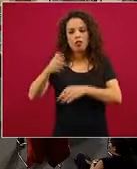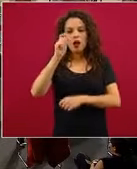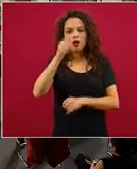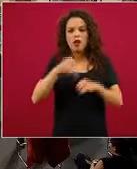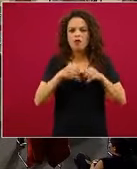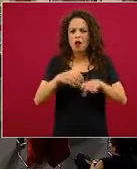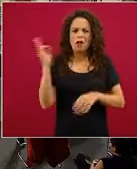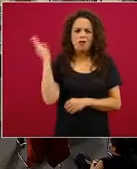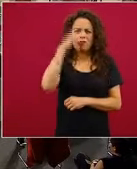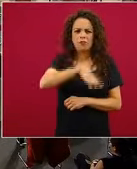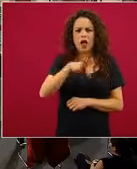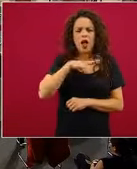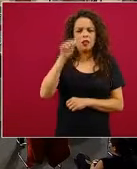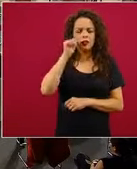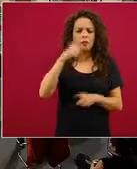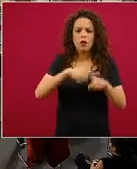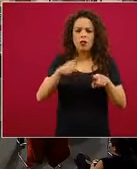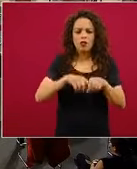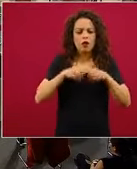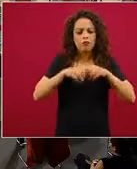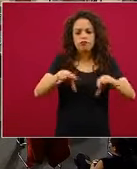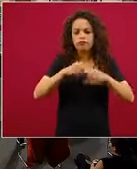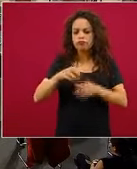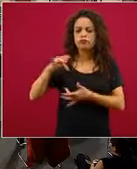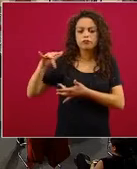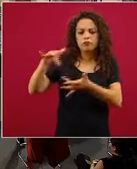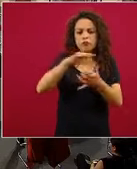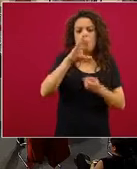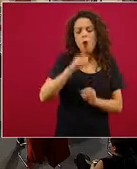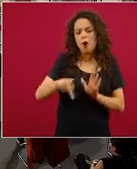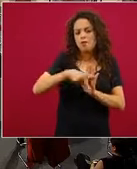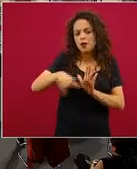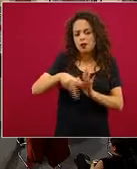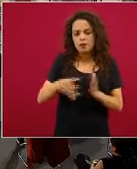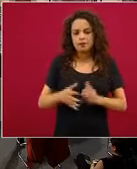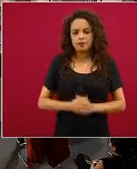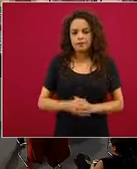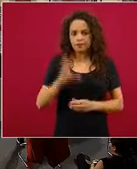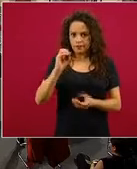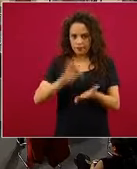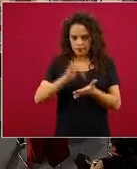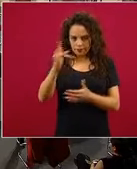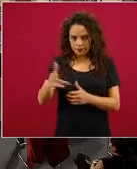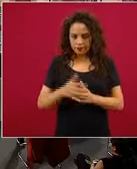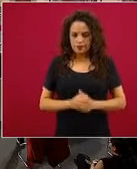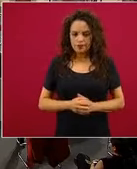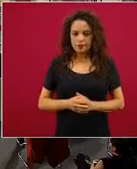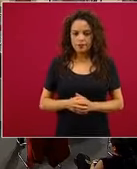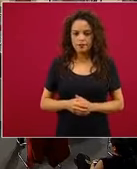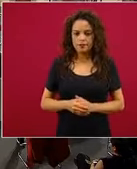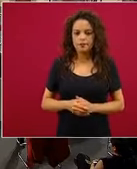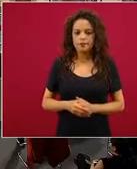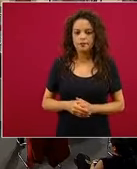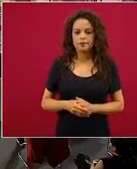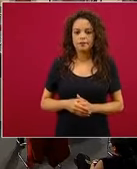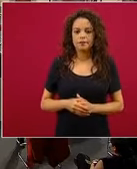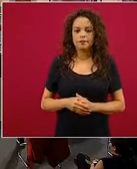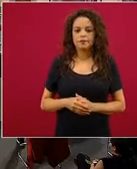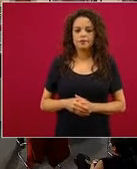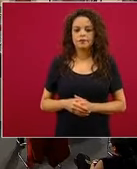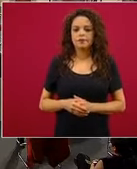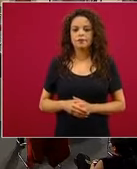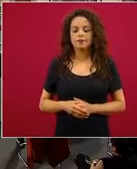los diferentes medios de comunicación y redes. Muchas gracias. Muchas gracias, doctora Lumía. Doctora Santa Ceballos, por